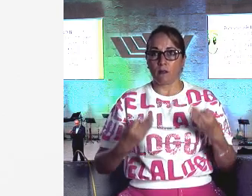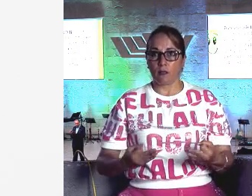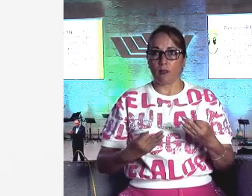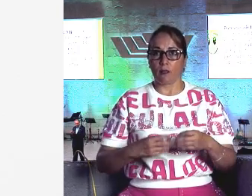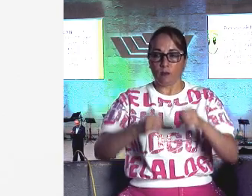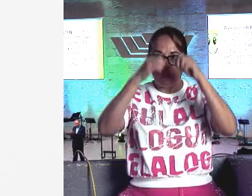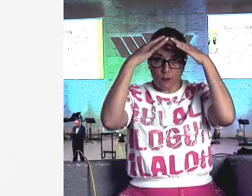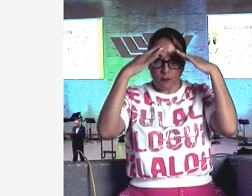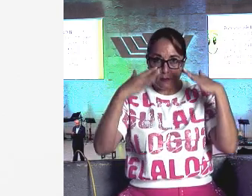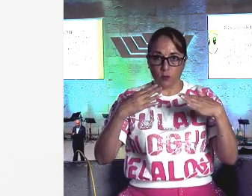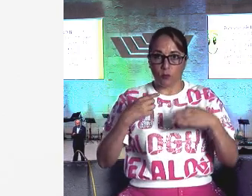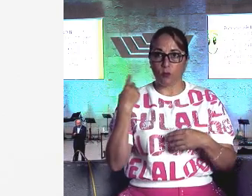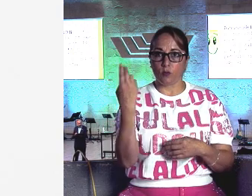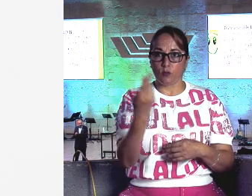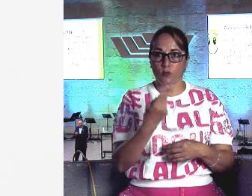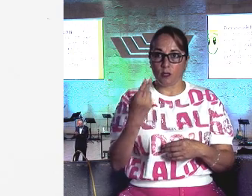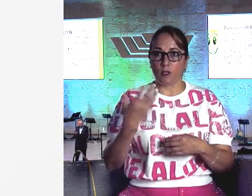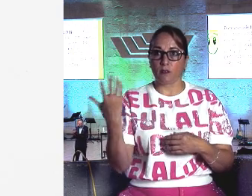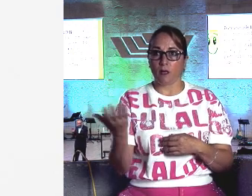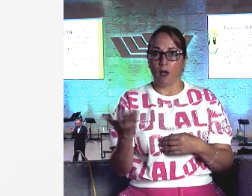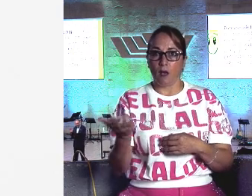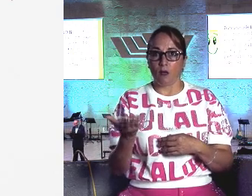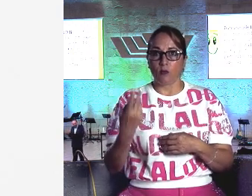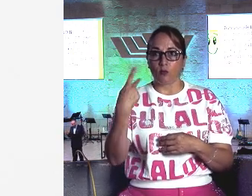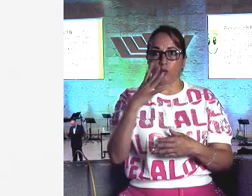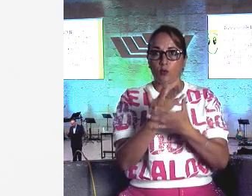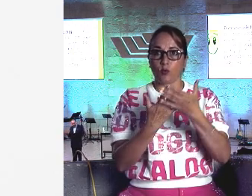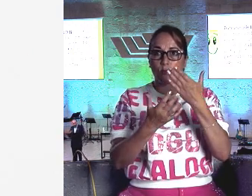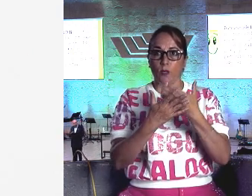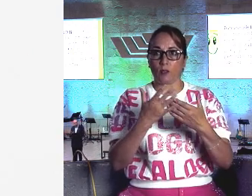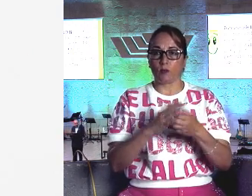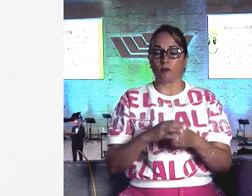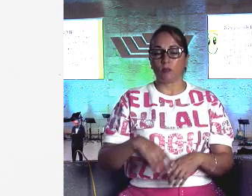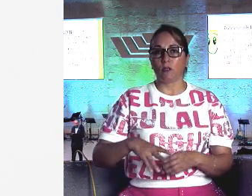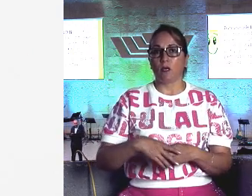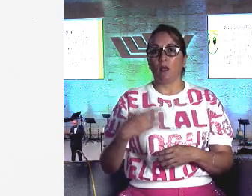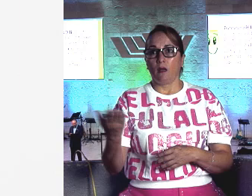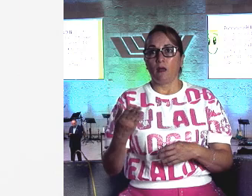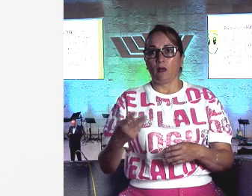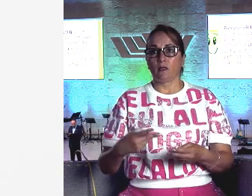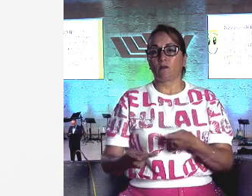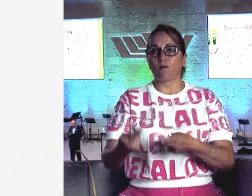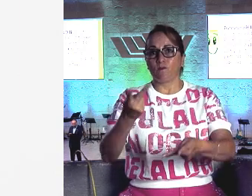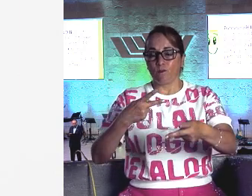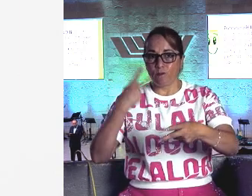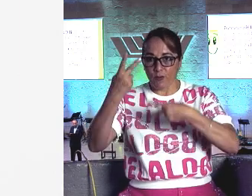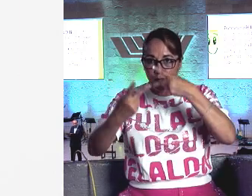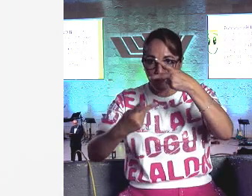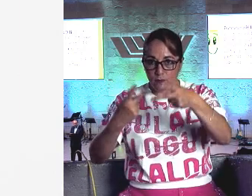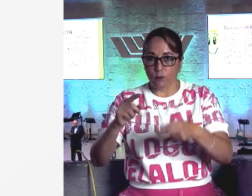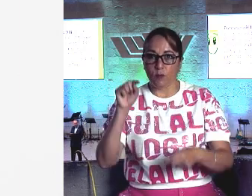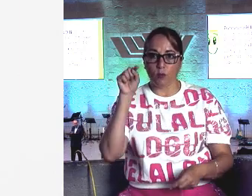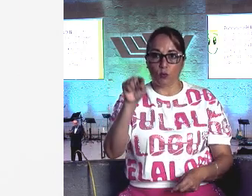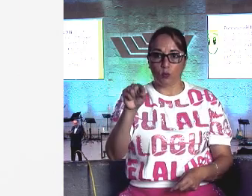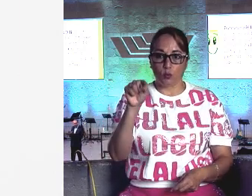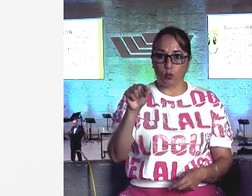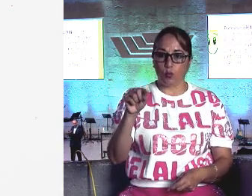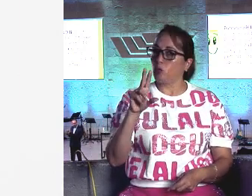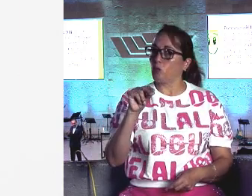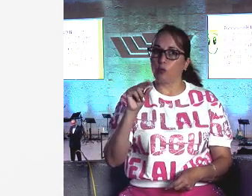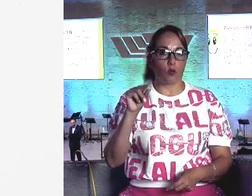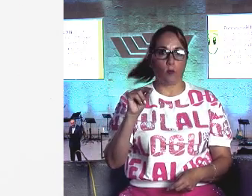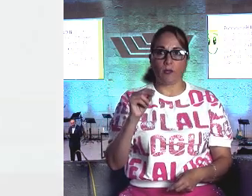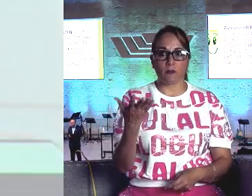todo lo que hagas con tus manos. Harás préstamos a muchas naciones, pero tú no pedirás